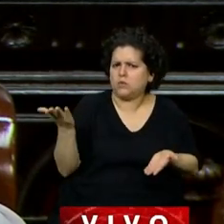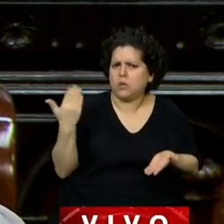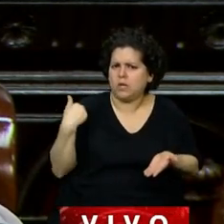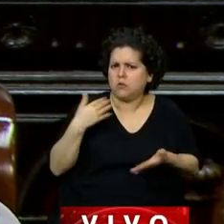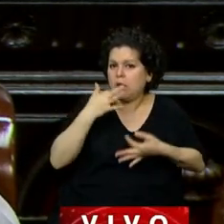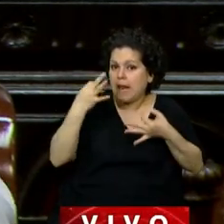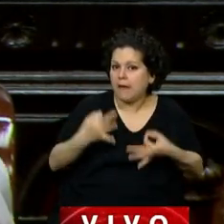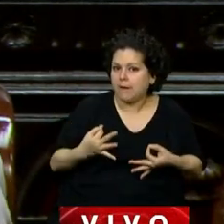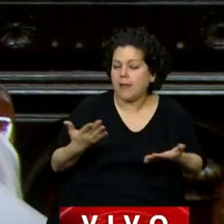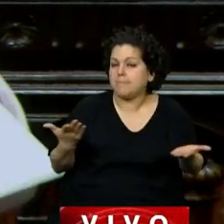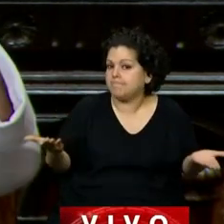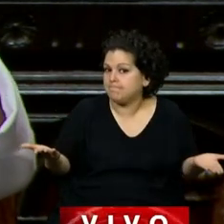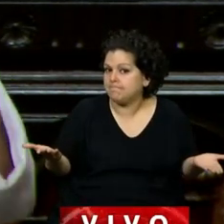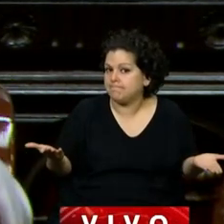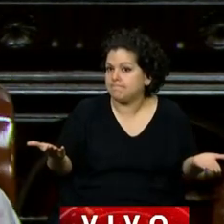verdad,